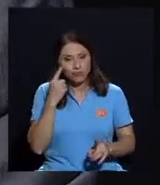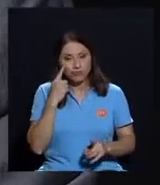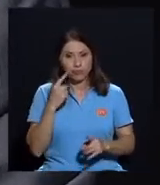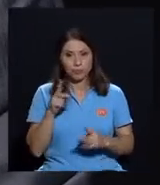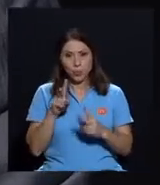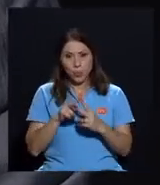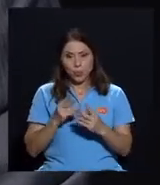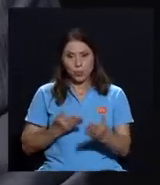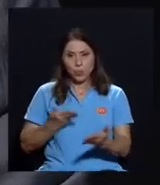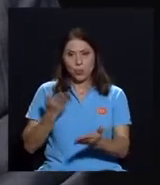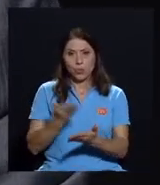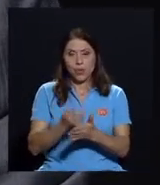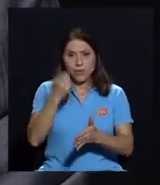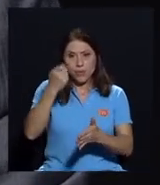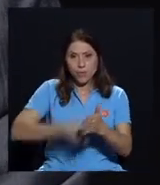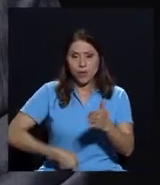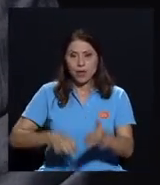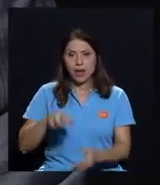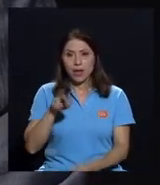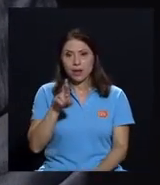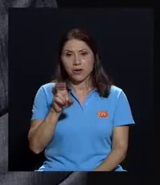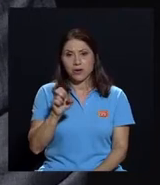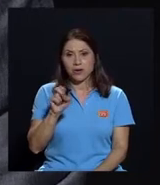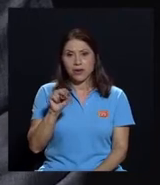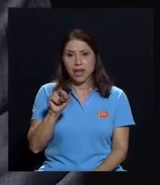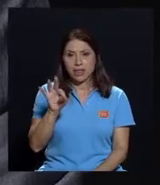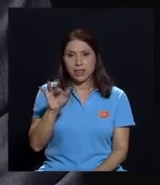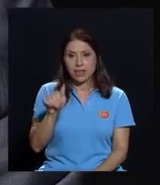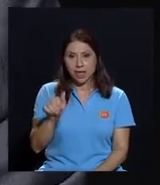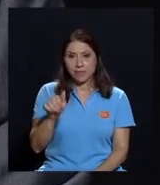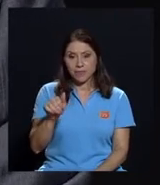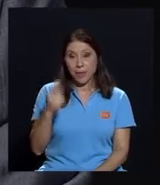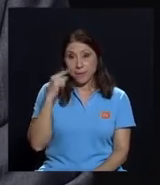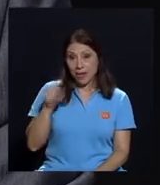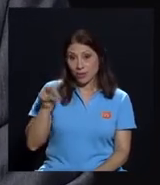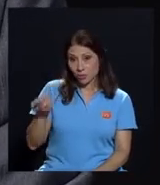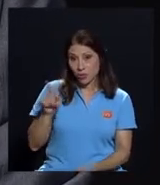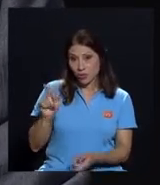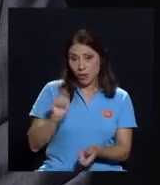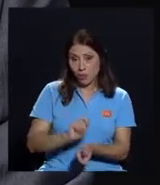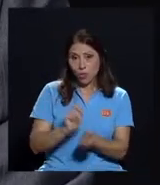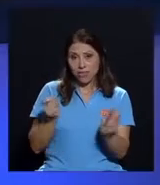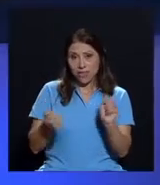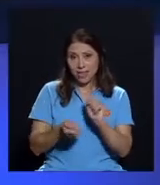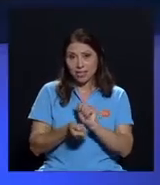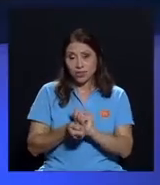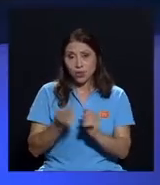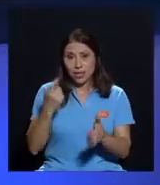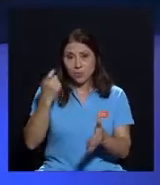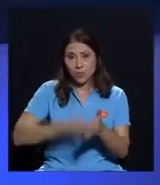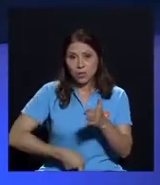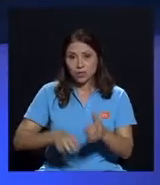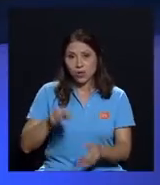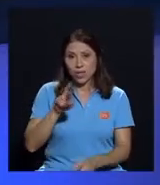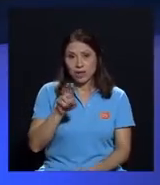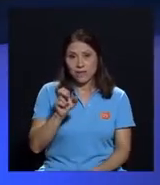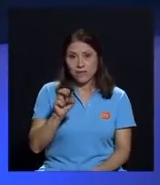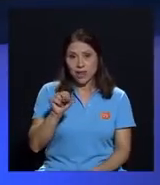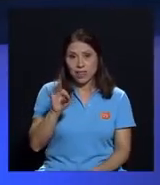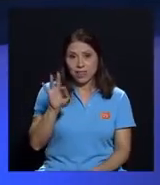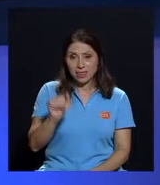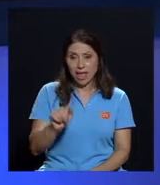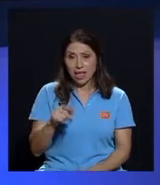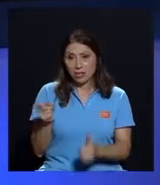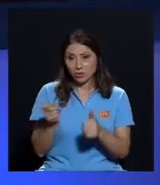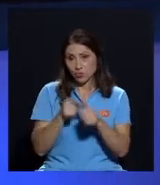cosas renta y es una modificación del impuesto de renta una prioridad si lo es el